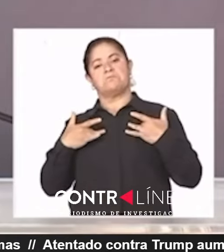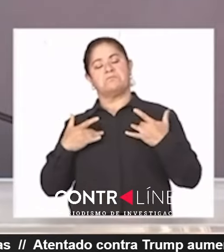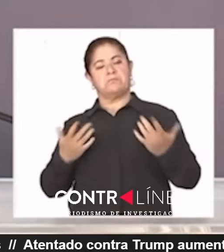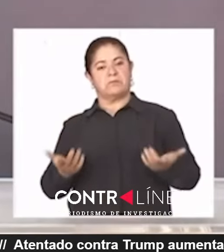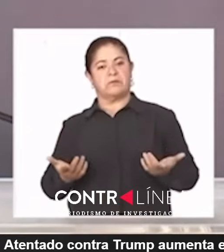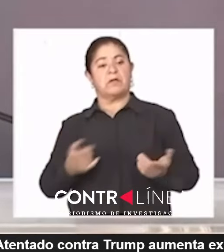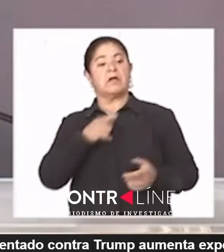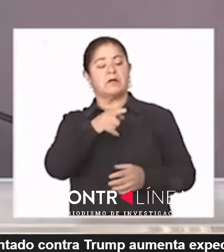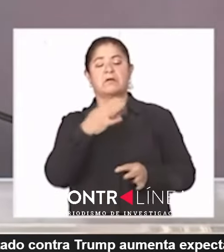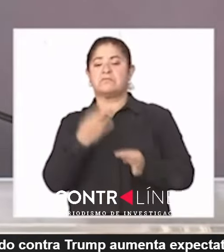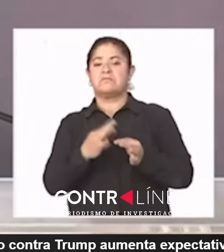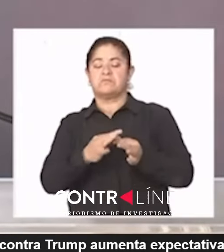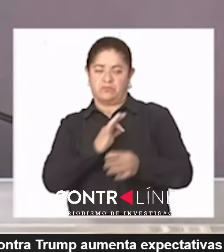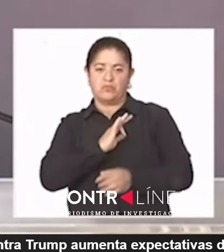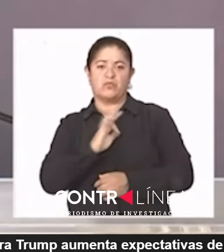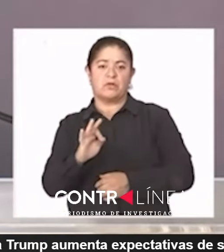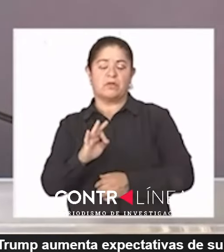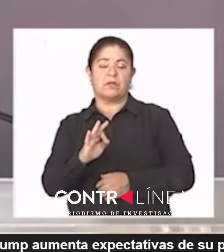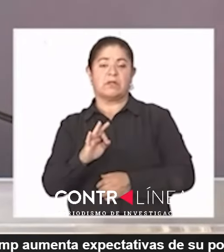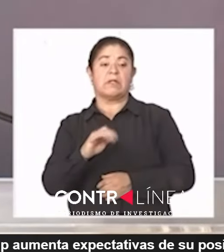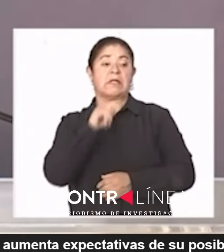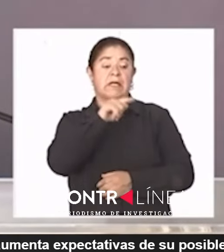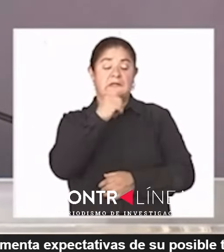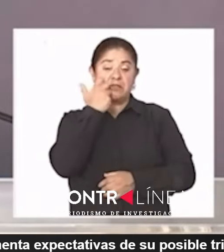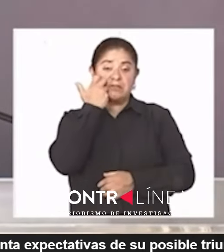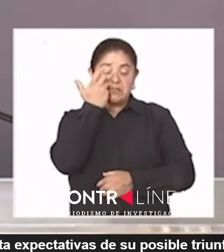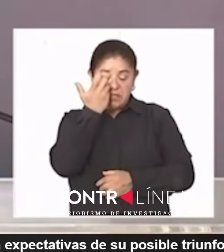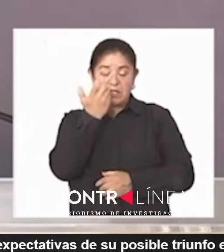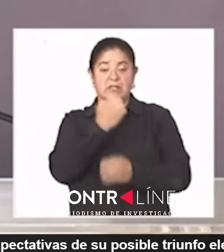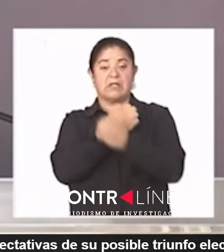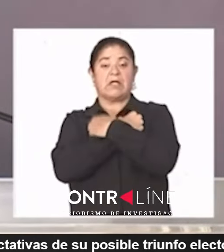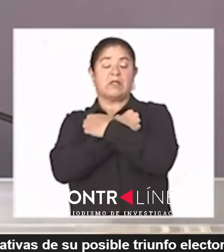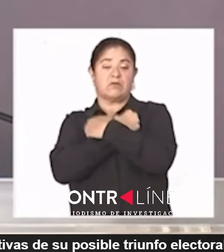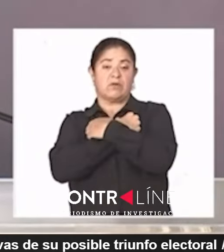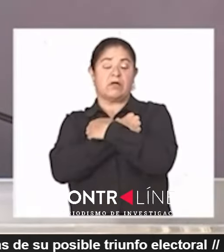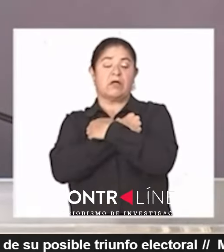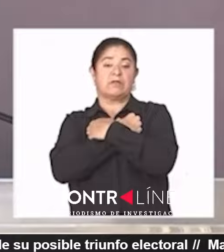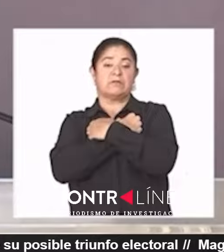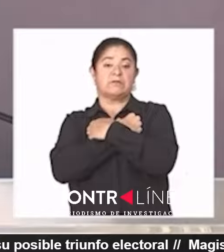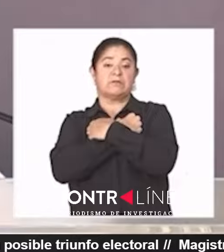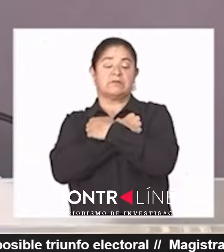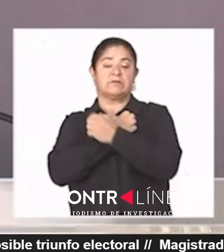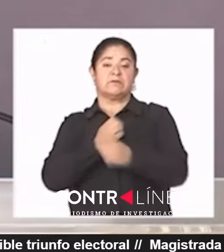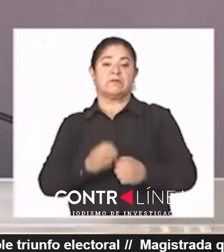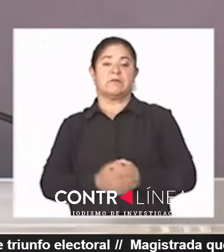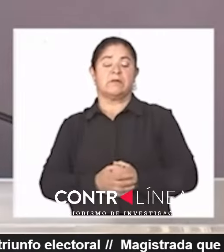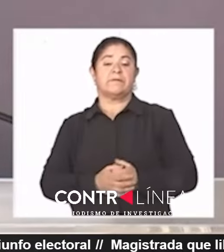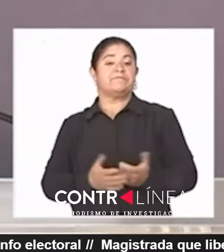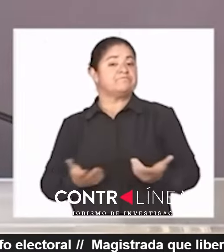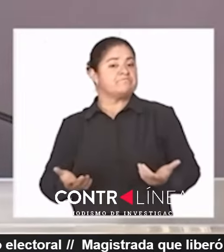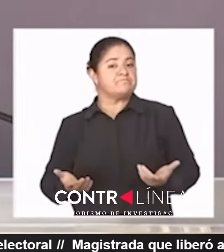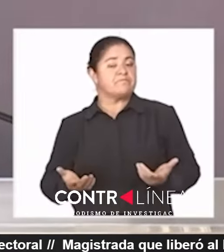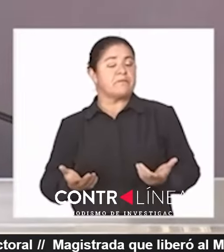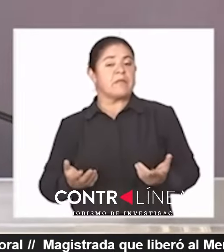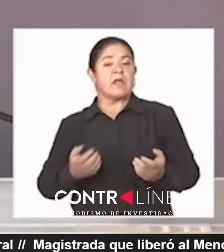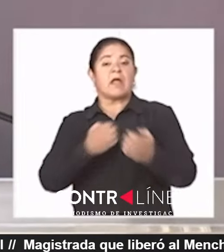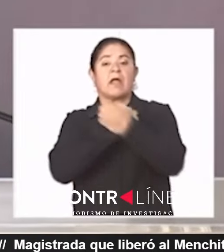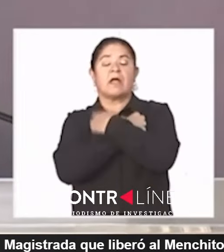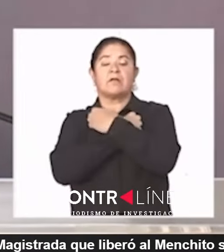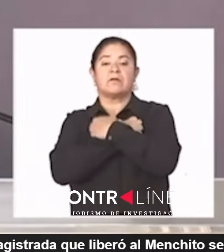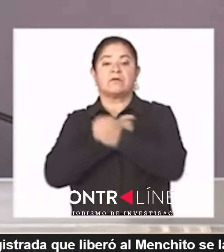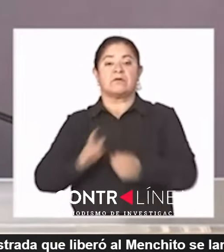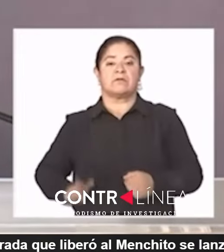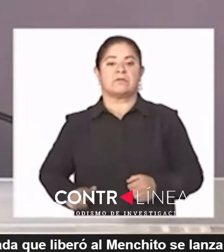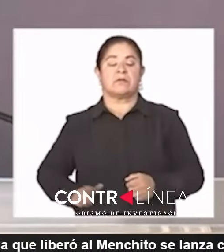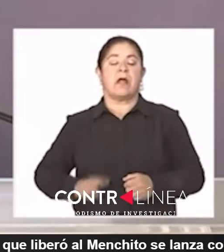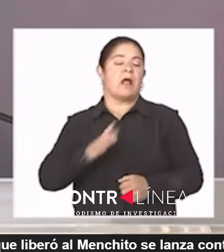puedan cumplir con el sueño de la educación pública. Además, la educación pública es la mejor de todas